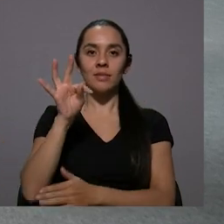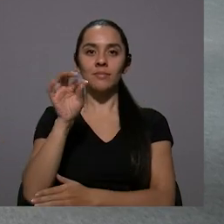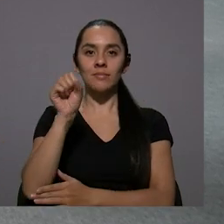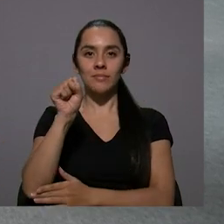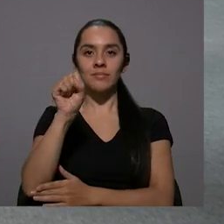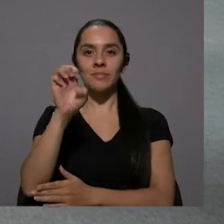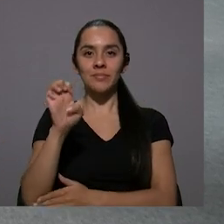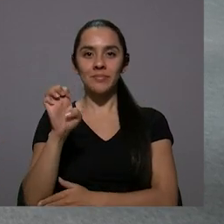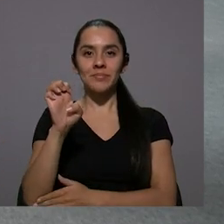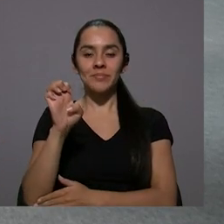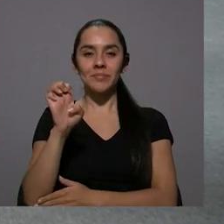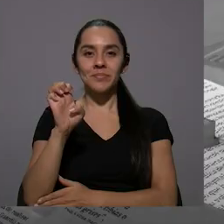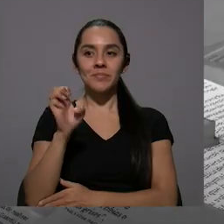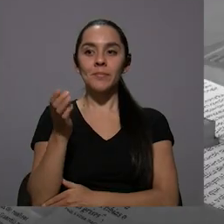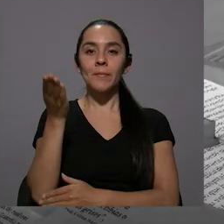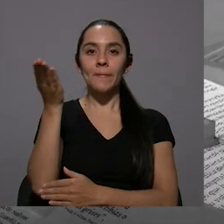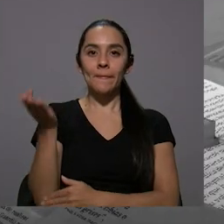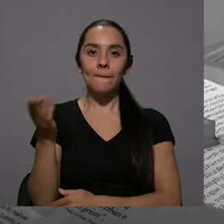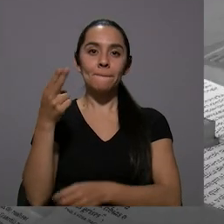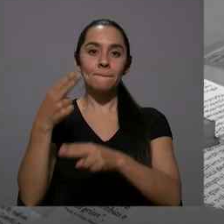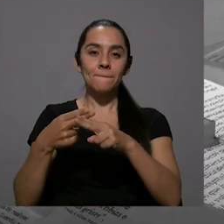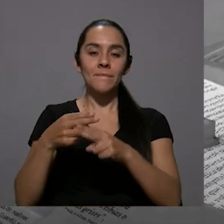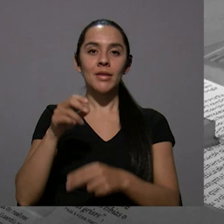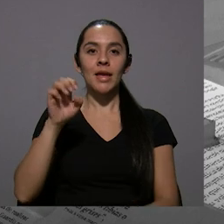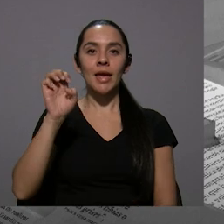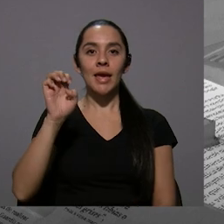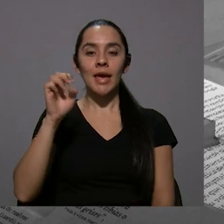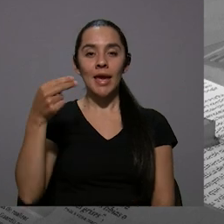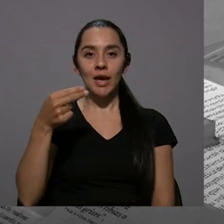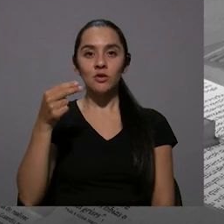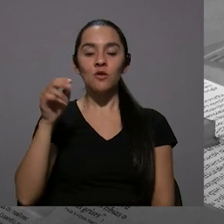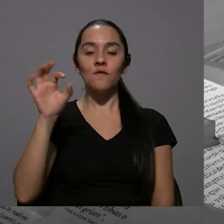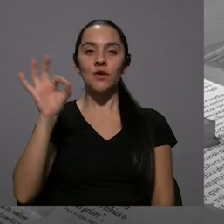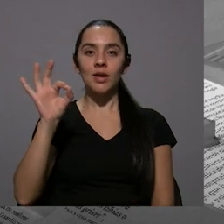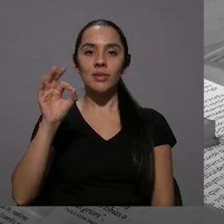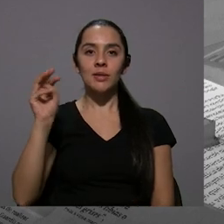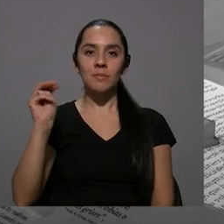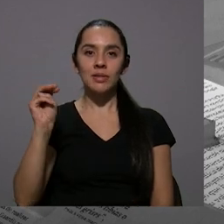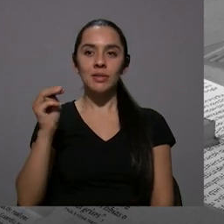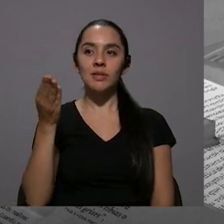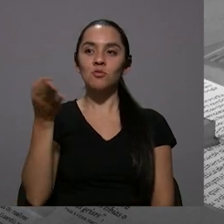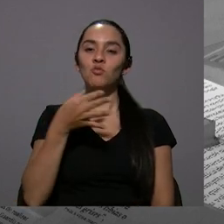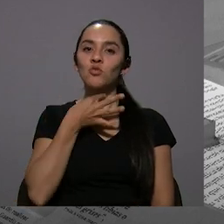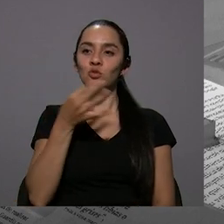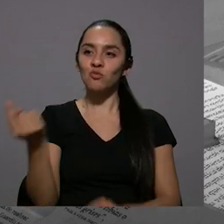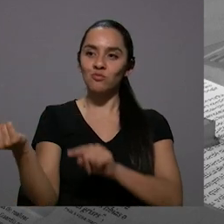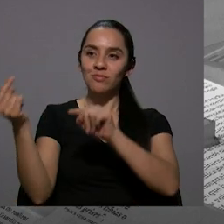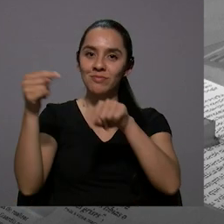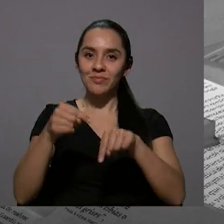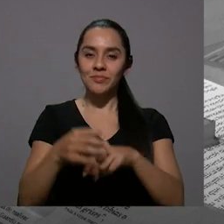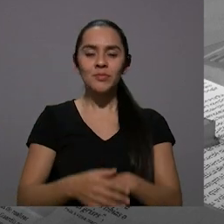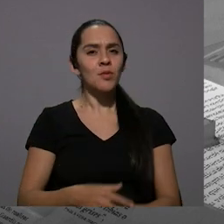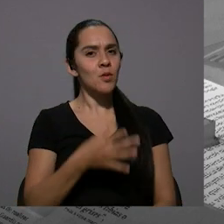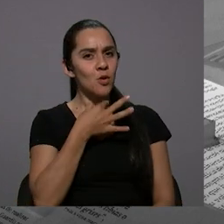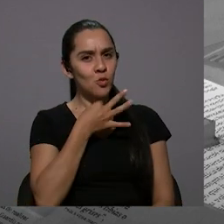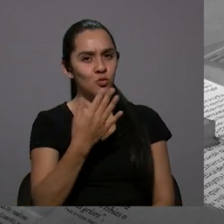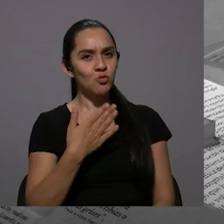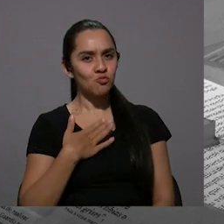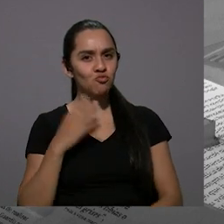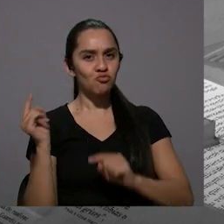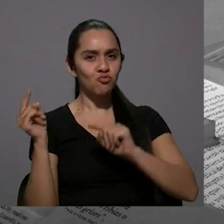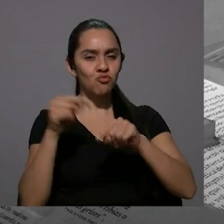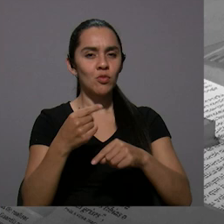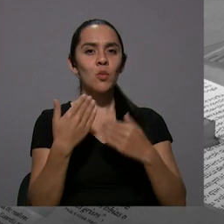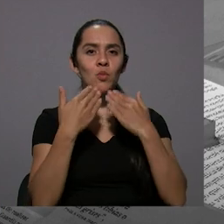tribunal supremo de elecciones es Don Héctor Fernández maí un gusto tenerlo con nosotros El gusto es mío más